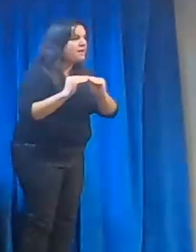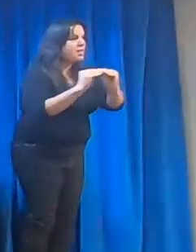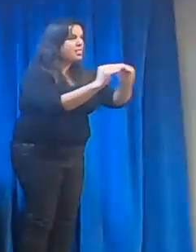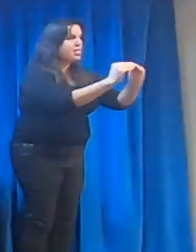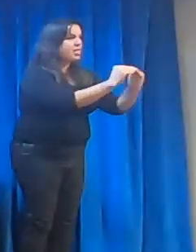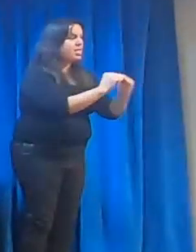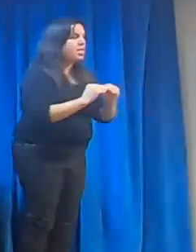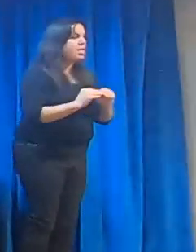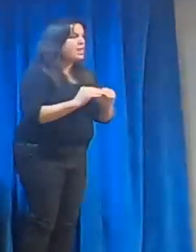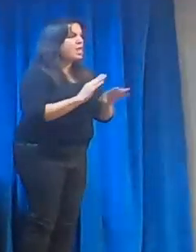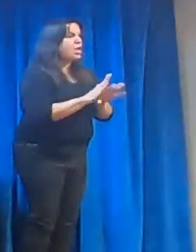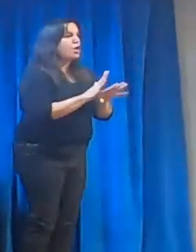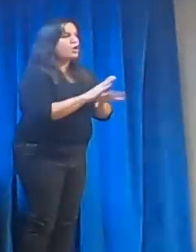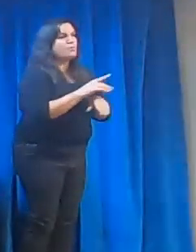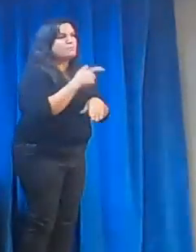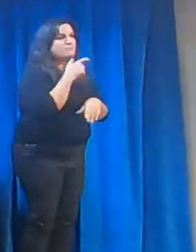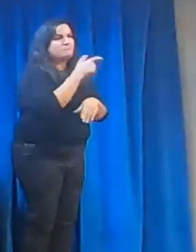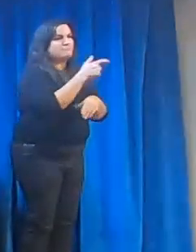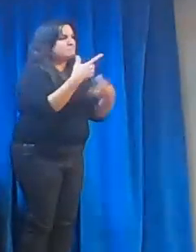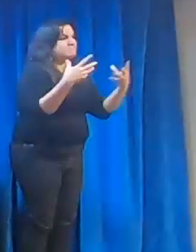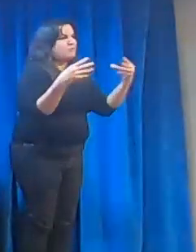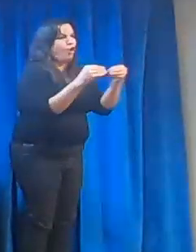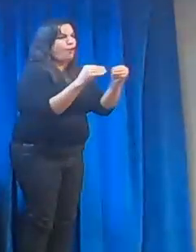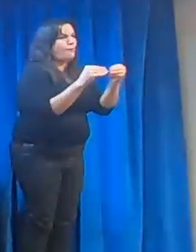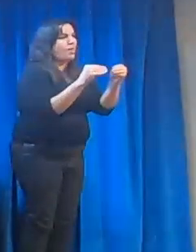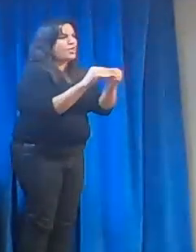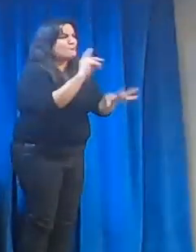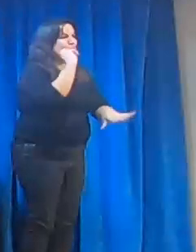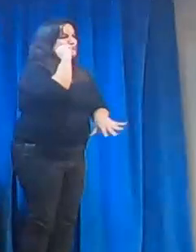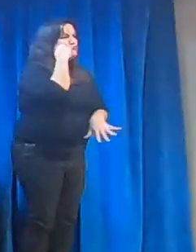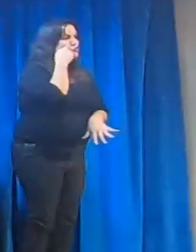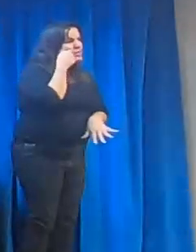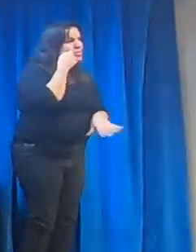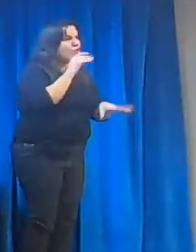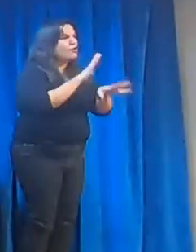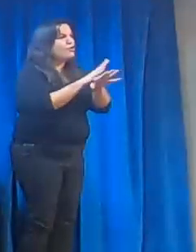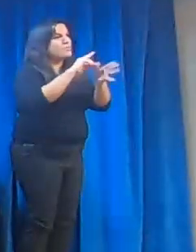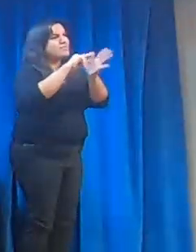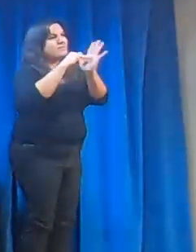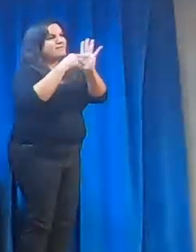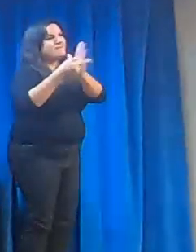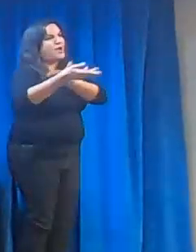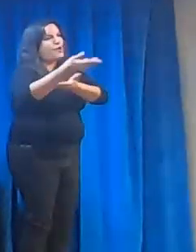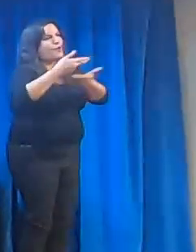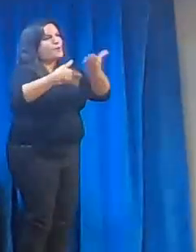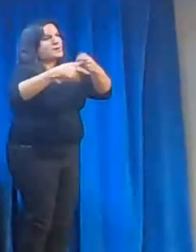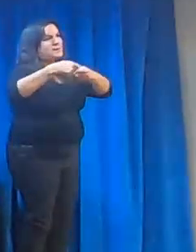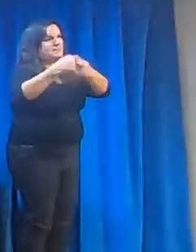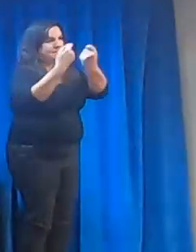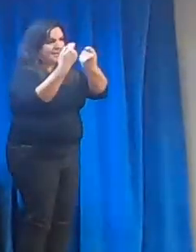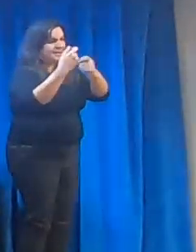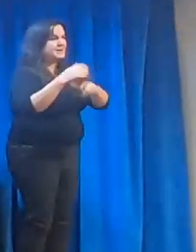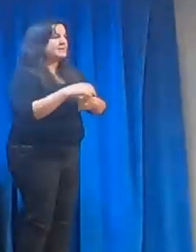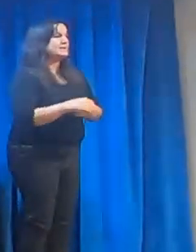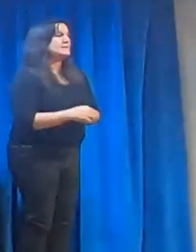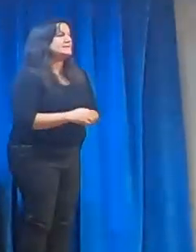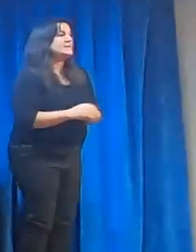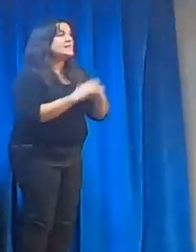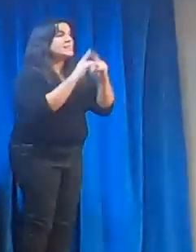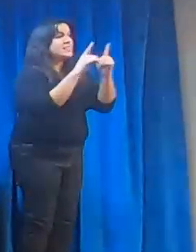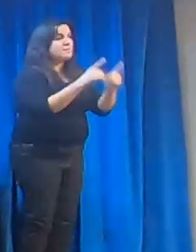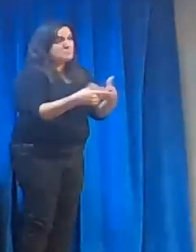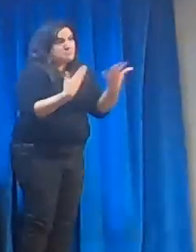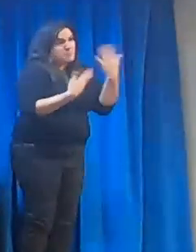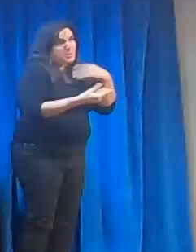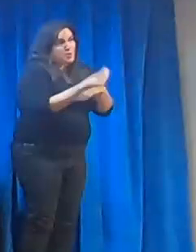El término compañero es un término muy lindo, porque quiere decir compartir el pan. Y también se podía